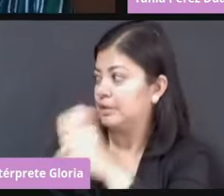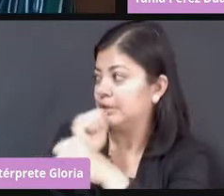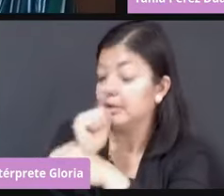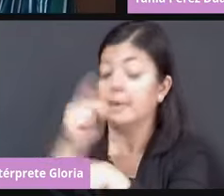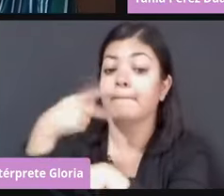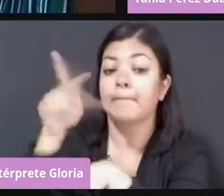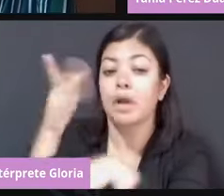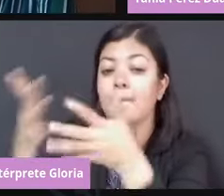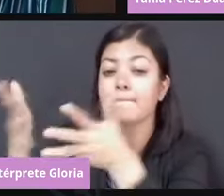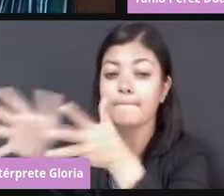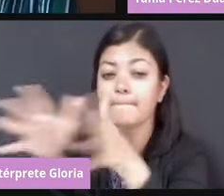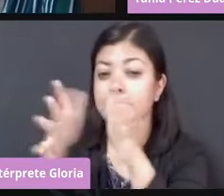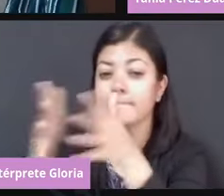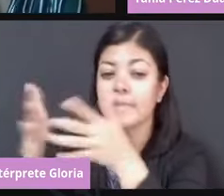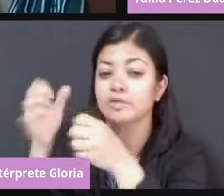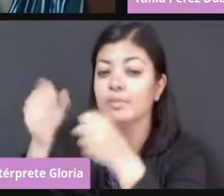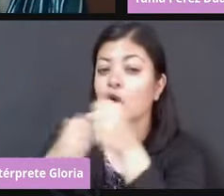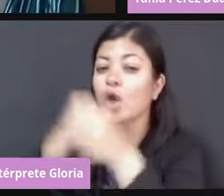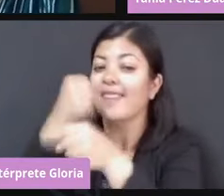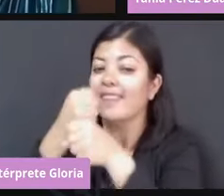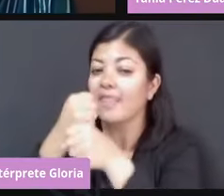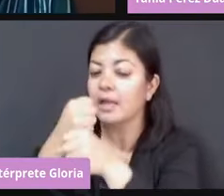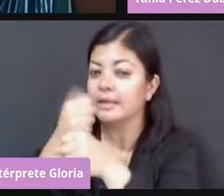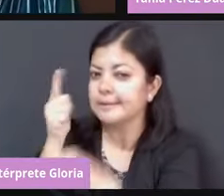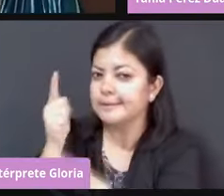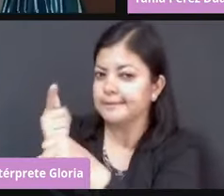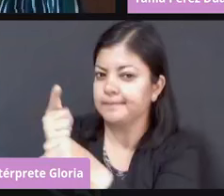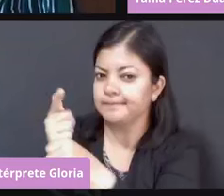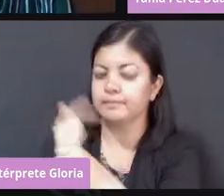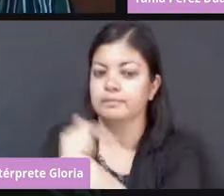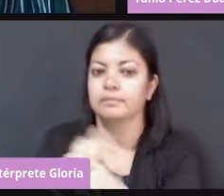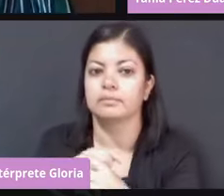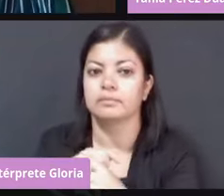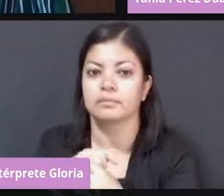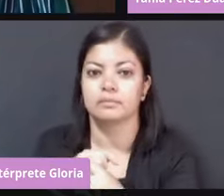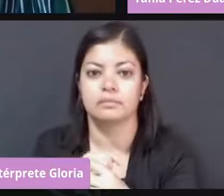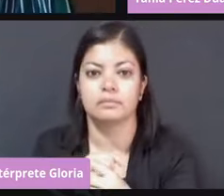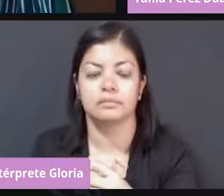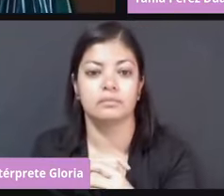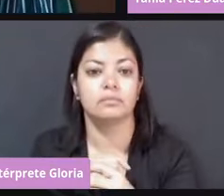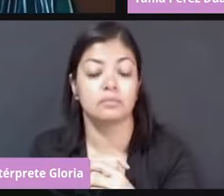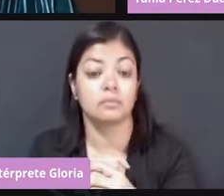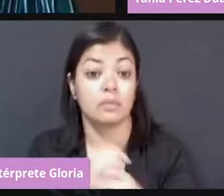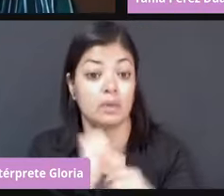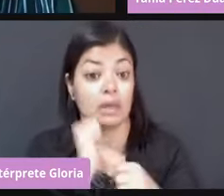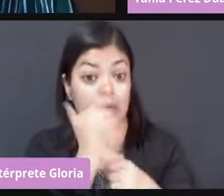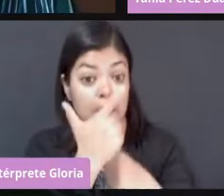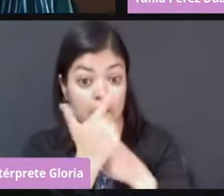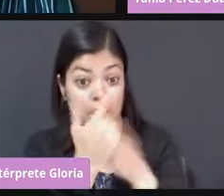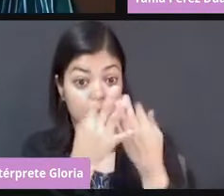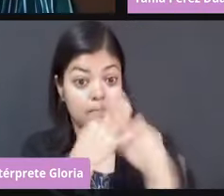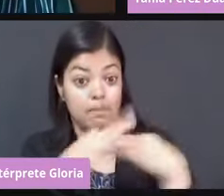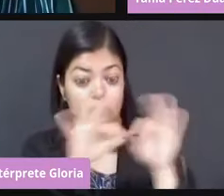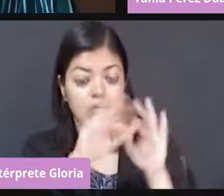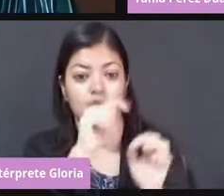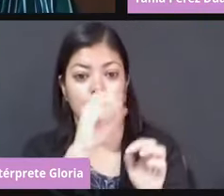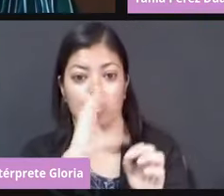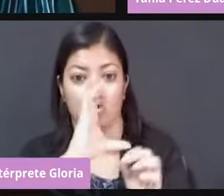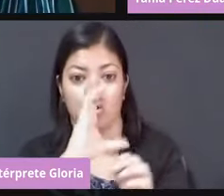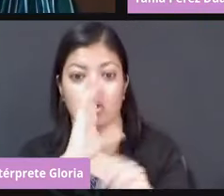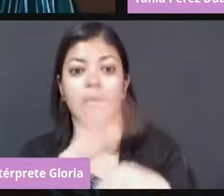¿a qué edad es pertinente Sí, entrar en un análisis? algo importante aquí del TOC y que por eso